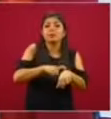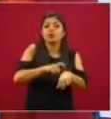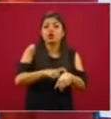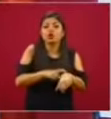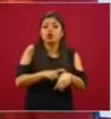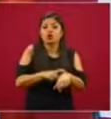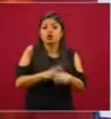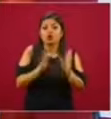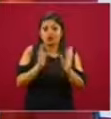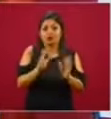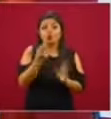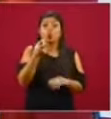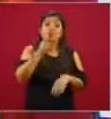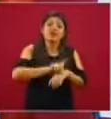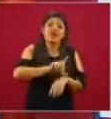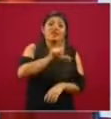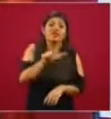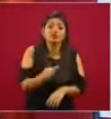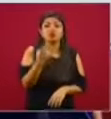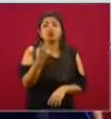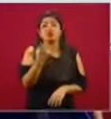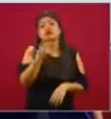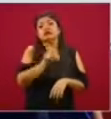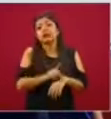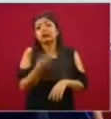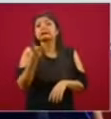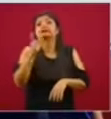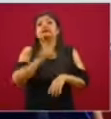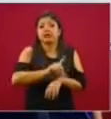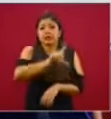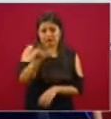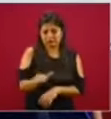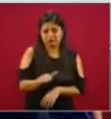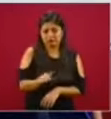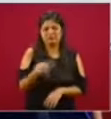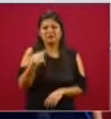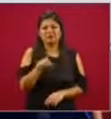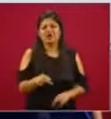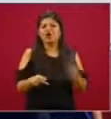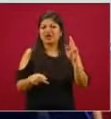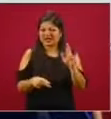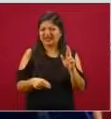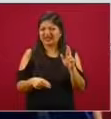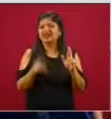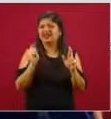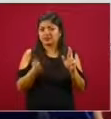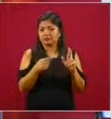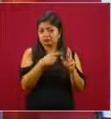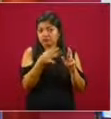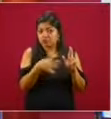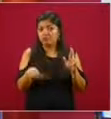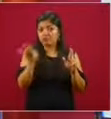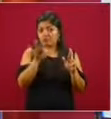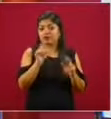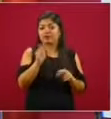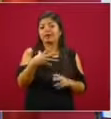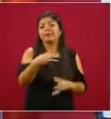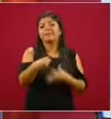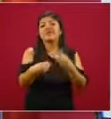especifica. Un día después, dos días después, tres días después. Pero esta medida R es una variable muy importante en